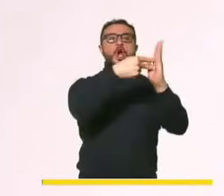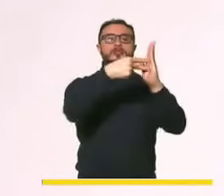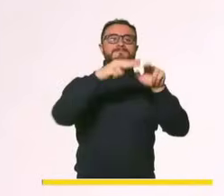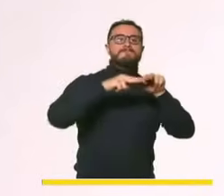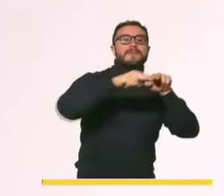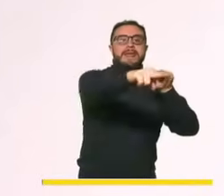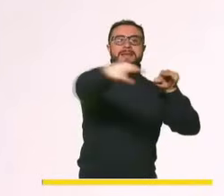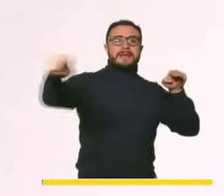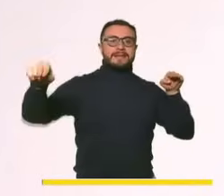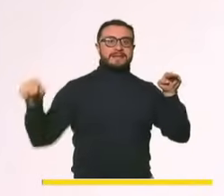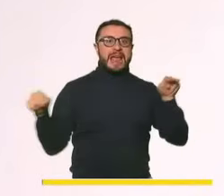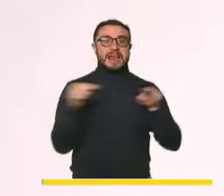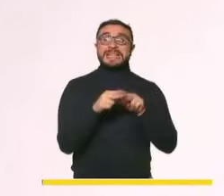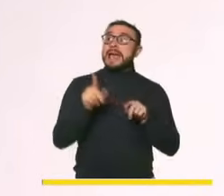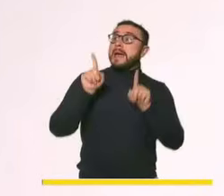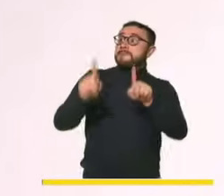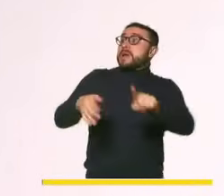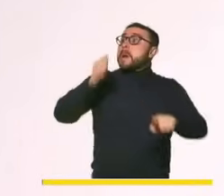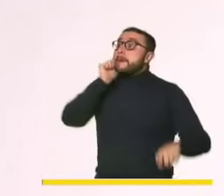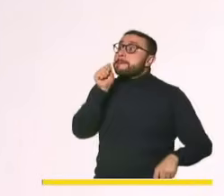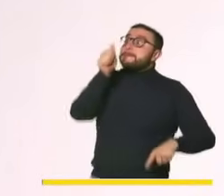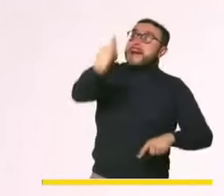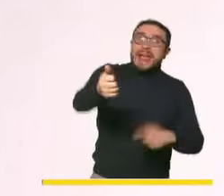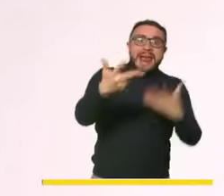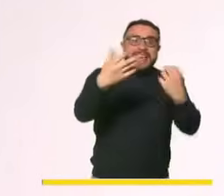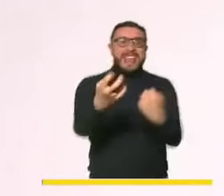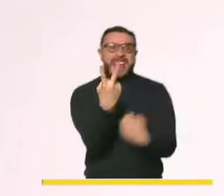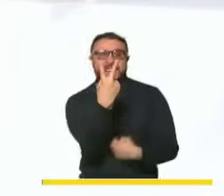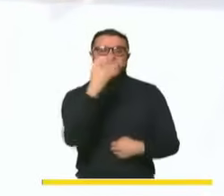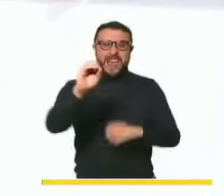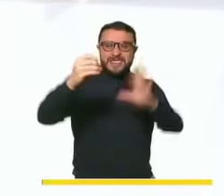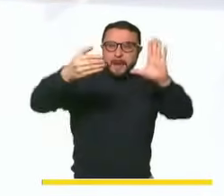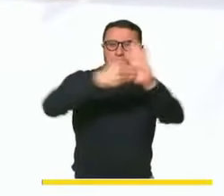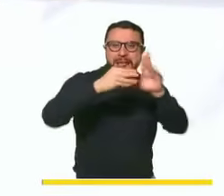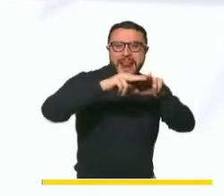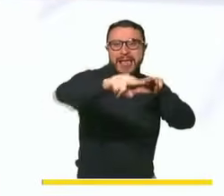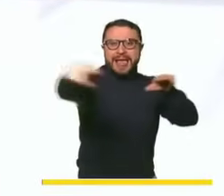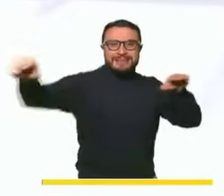que mañana vengamos a entregar 20.000.